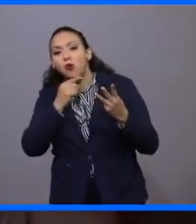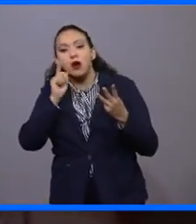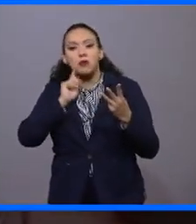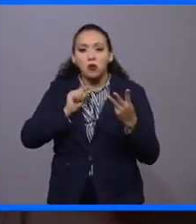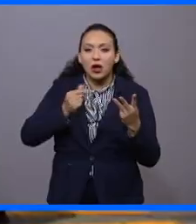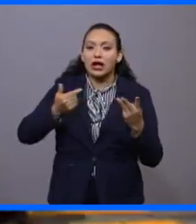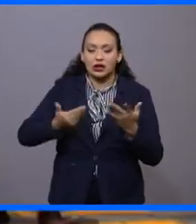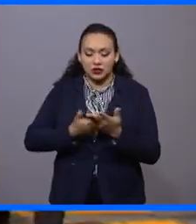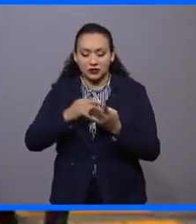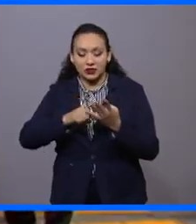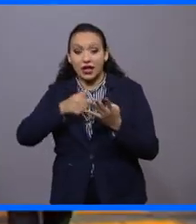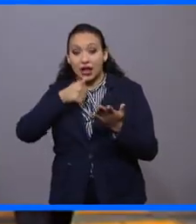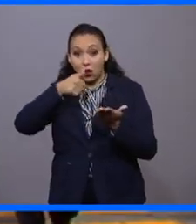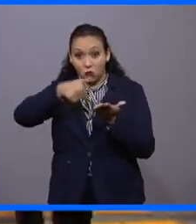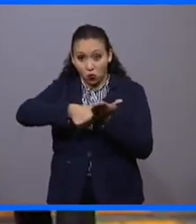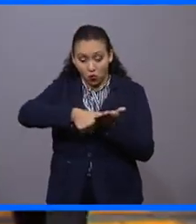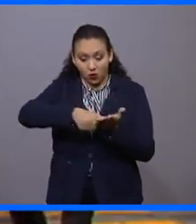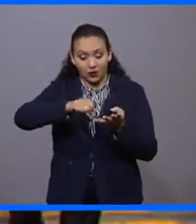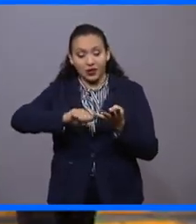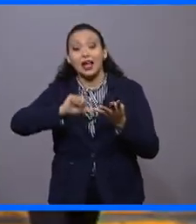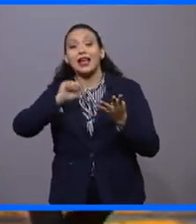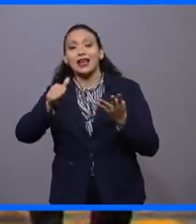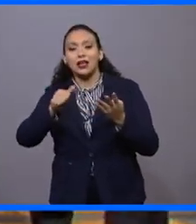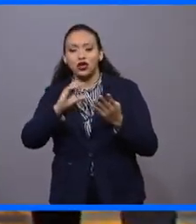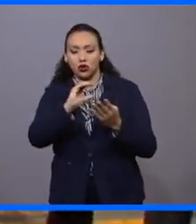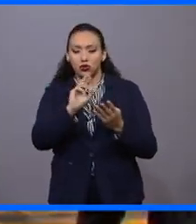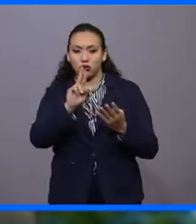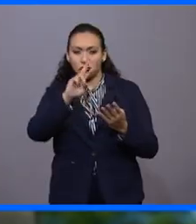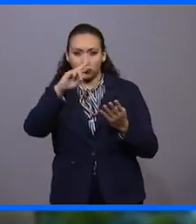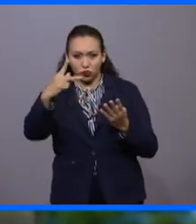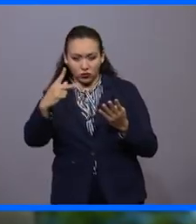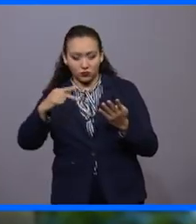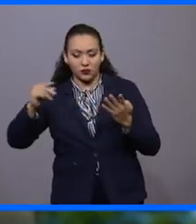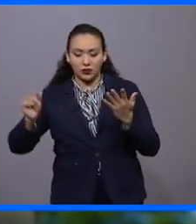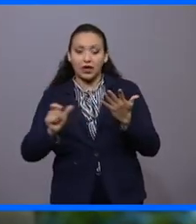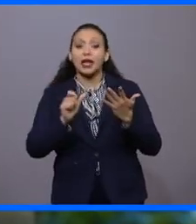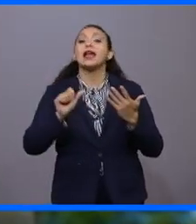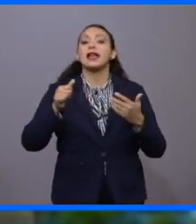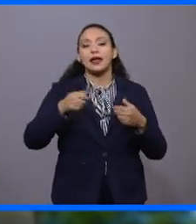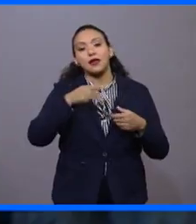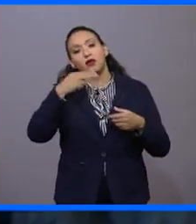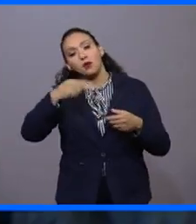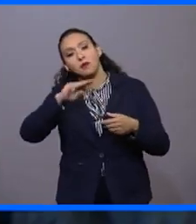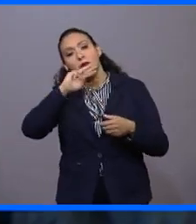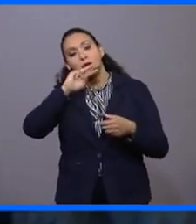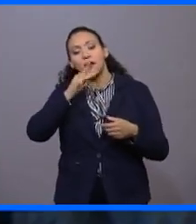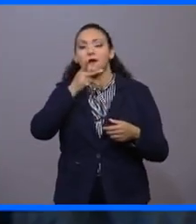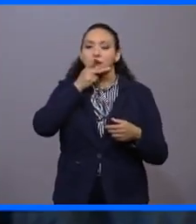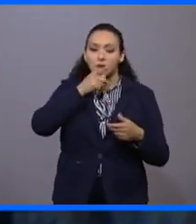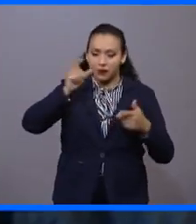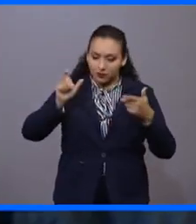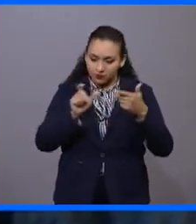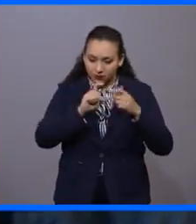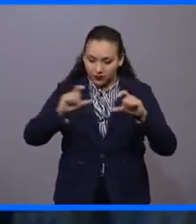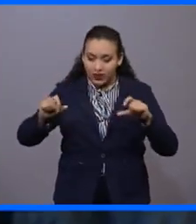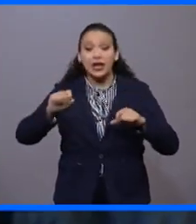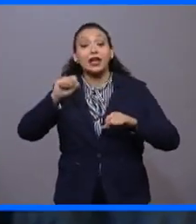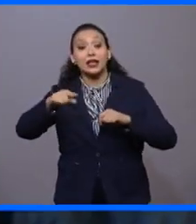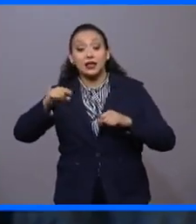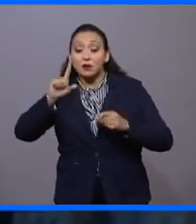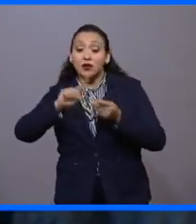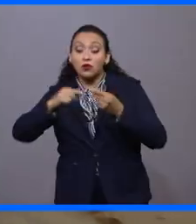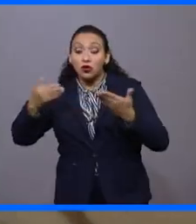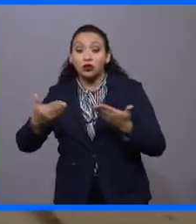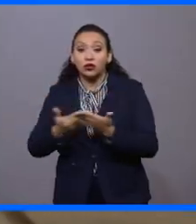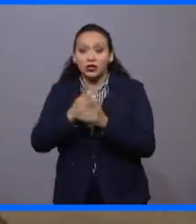y la clave única de población de la persona registrada y sus ascendientes, además del domicilio y nacionalidad de cada